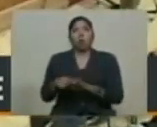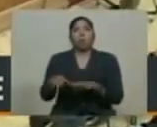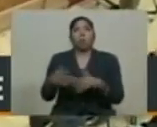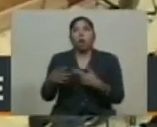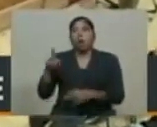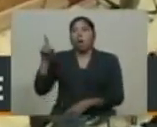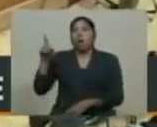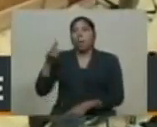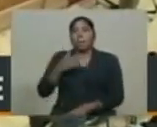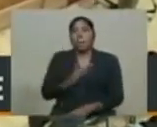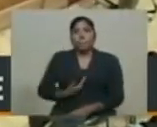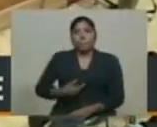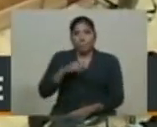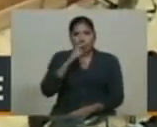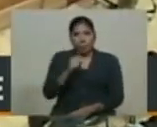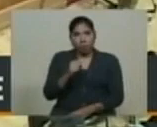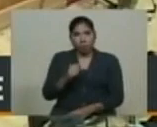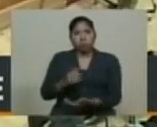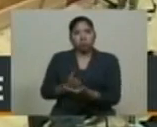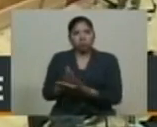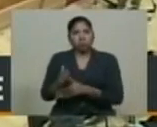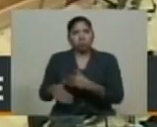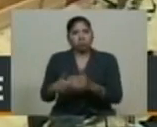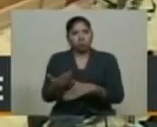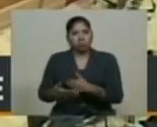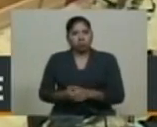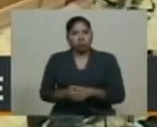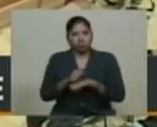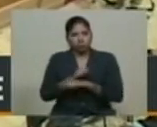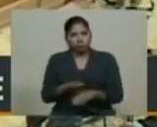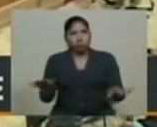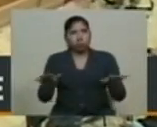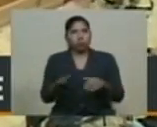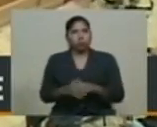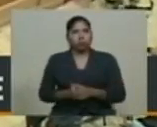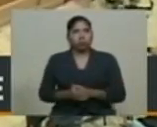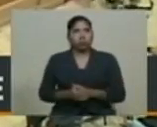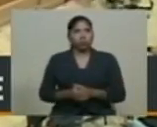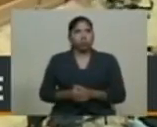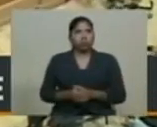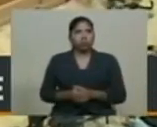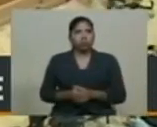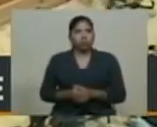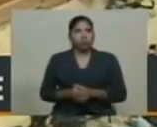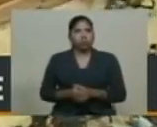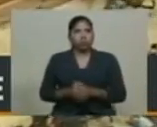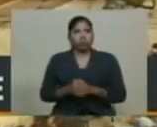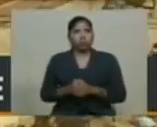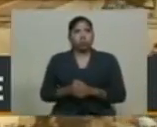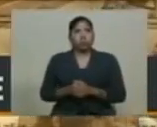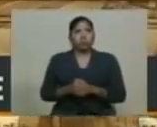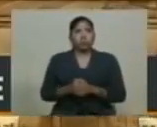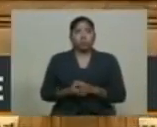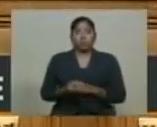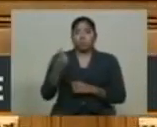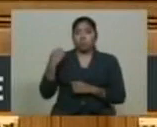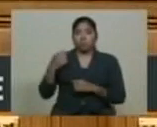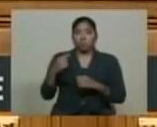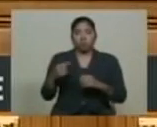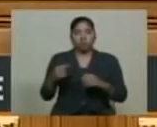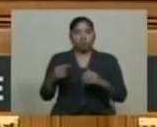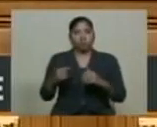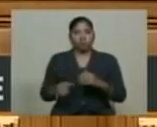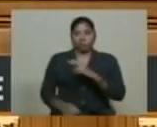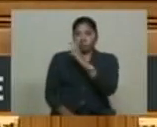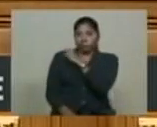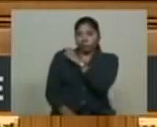dejar que sus planes de invasión se conozcan y difundan, en el transcurso del acto de ascenso de oficiales a los grados